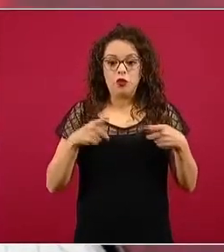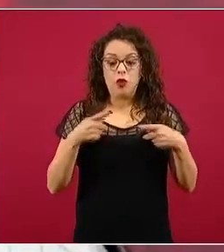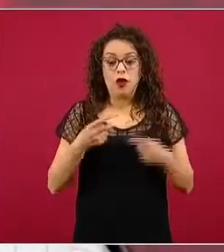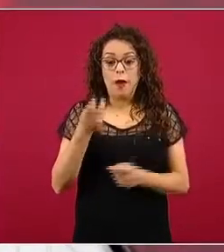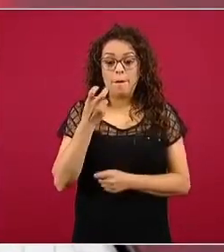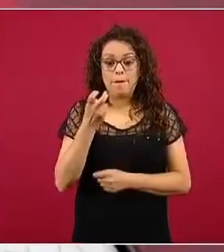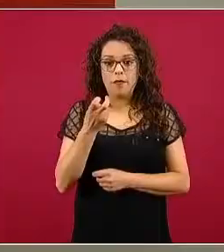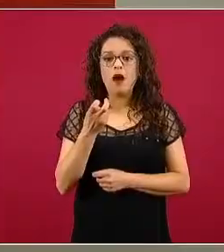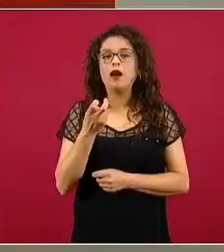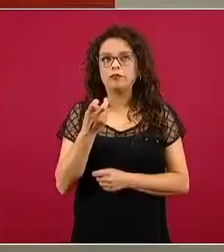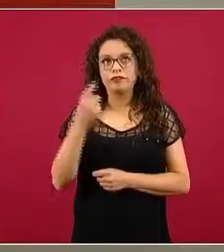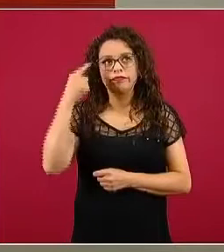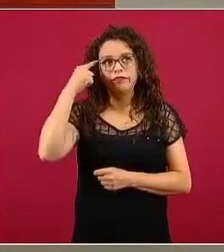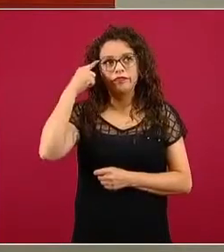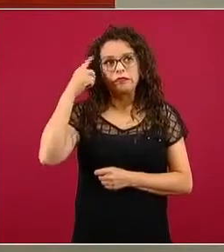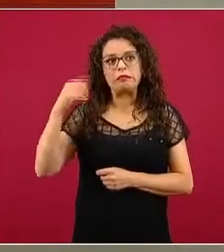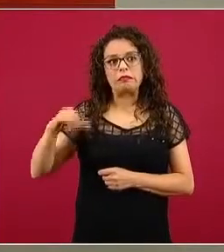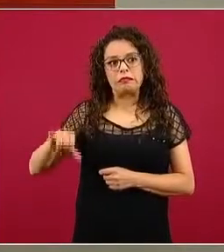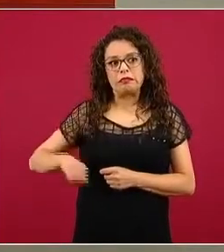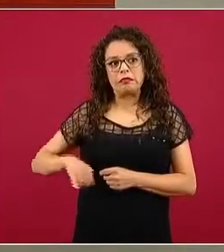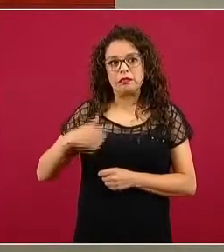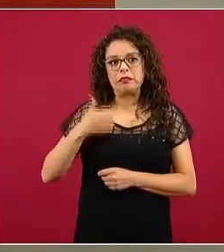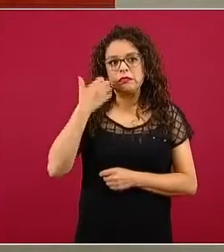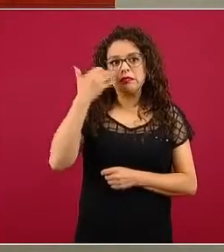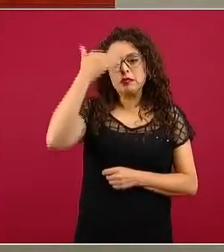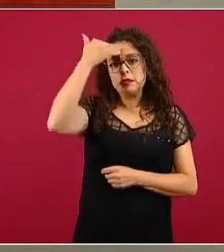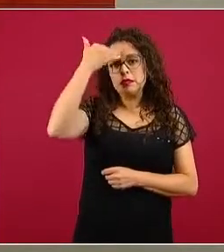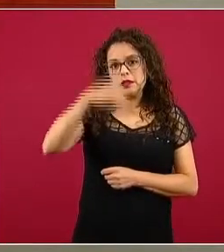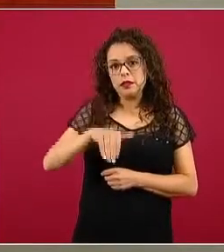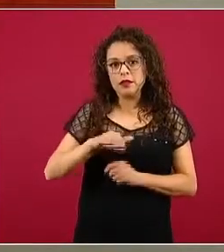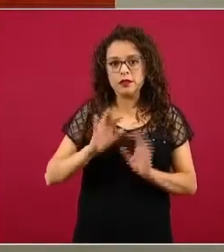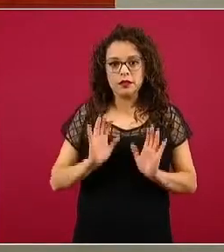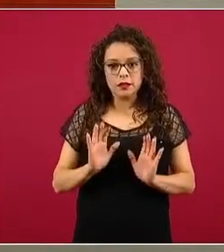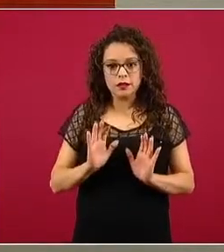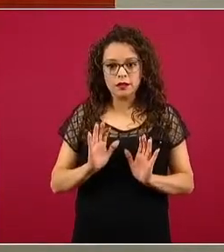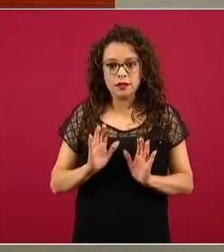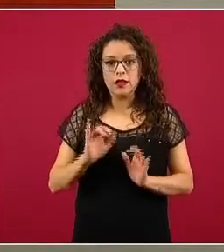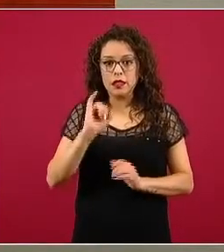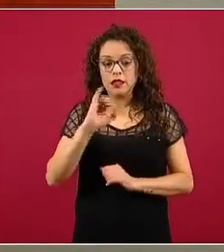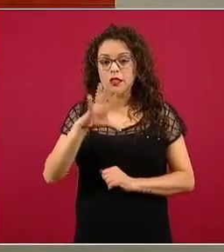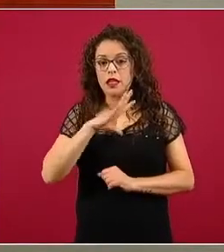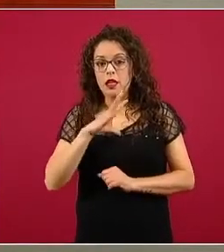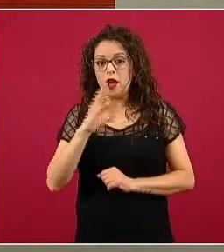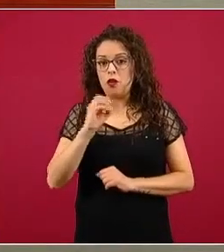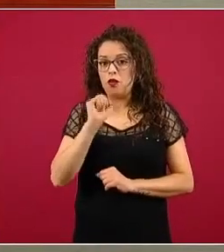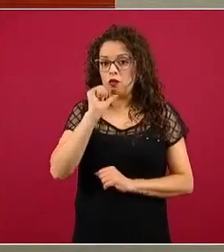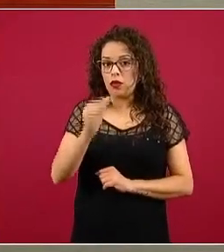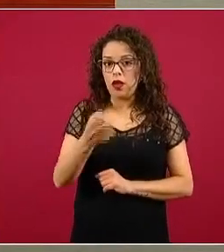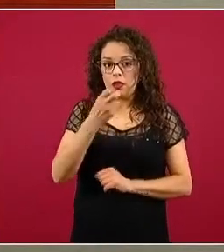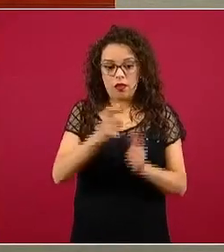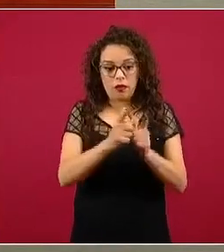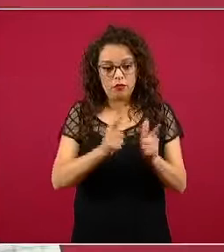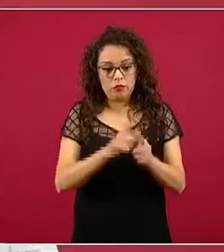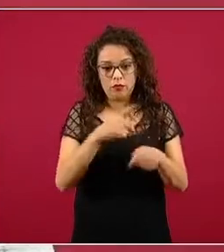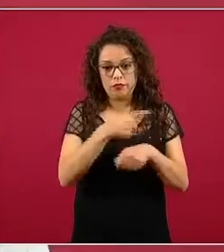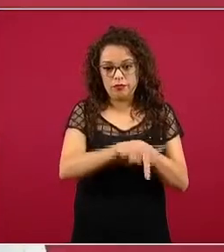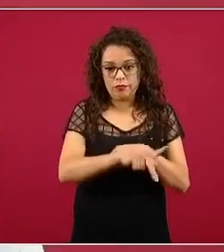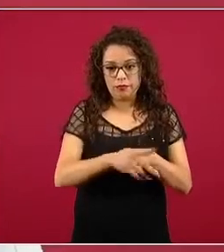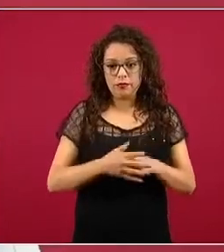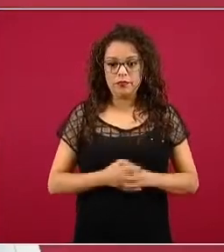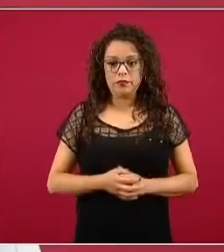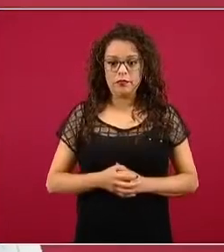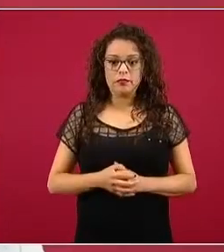se interesan o en su momento realizan actividades para poder identificarse si están en algunos de esos grupos, como puede haber